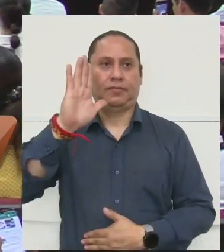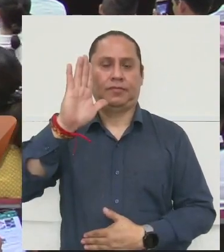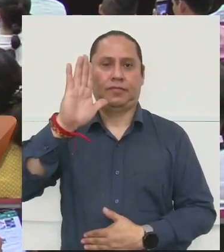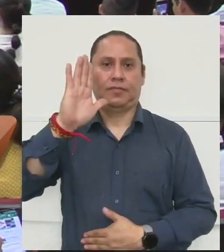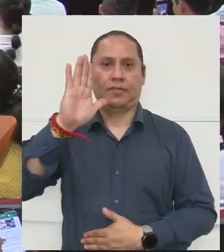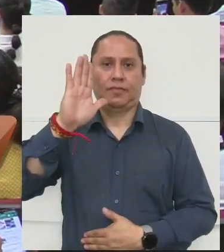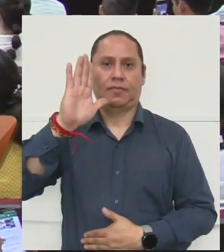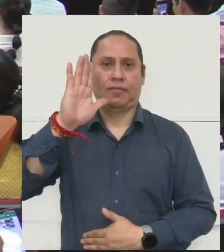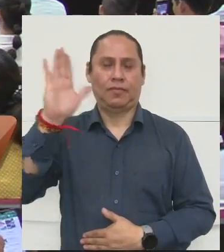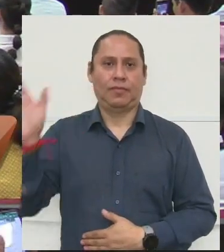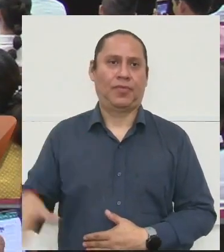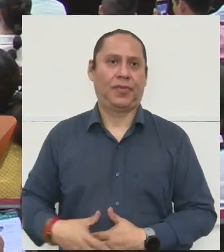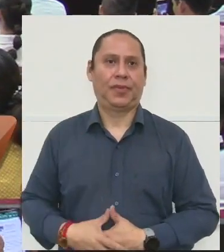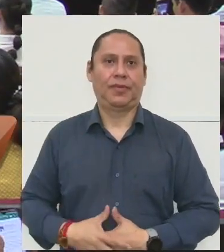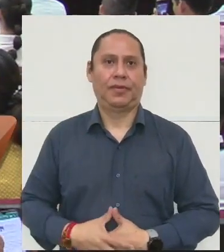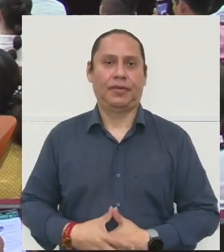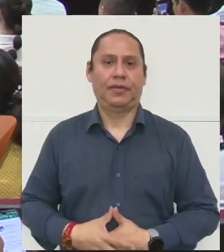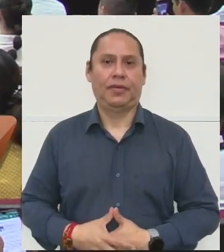la